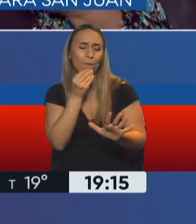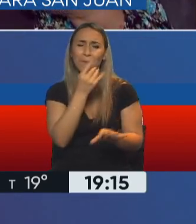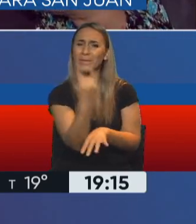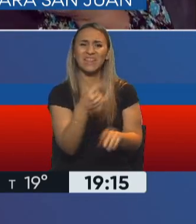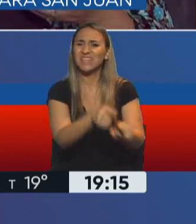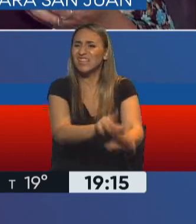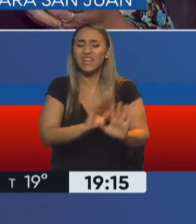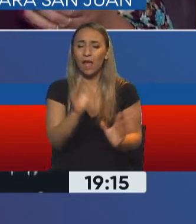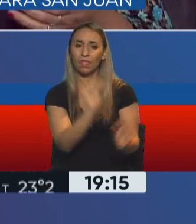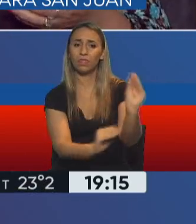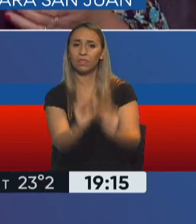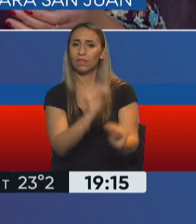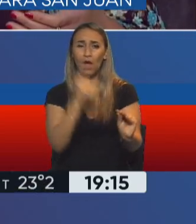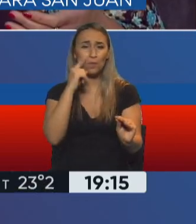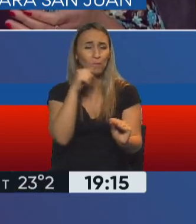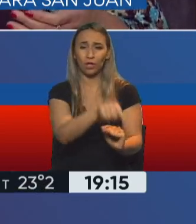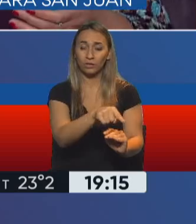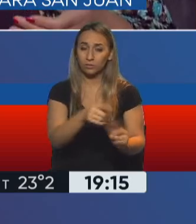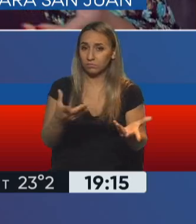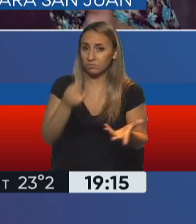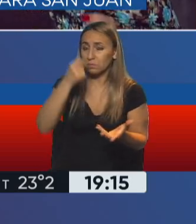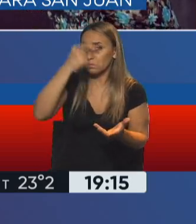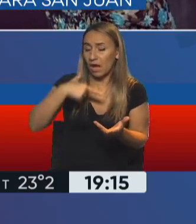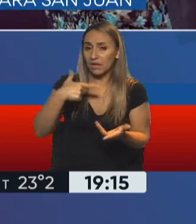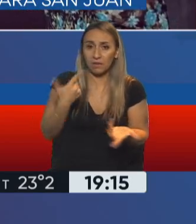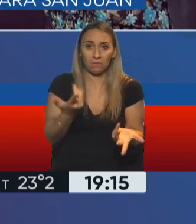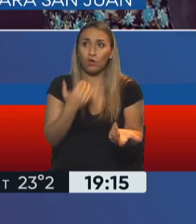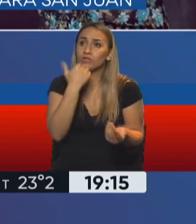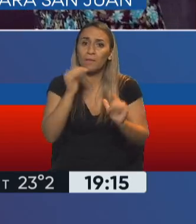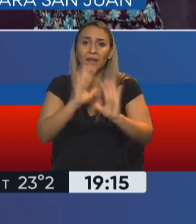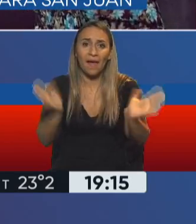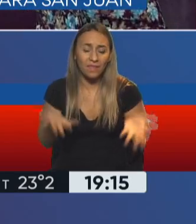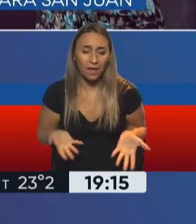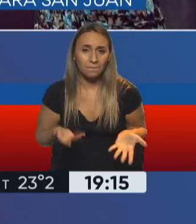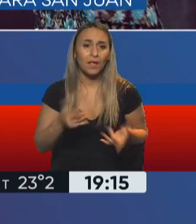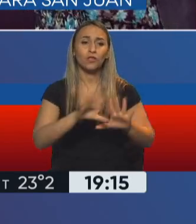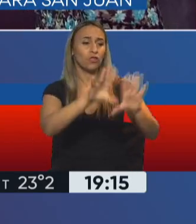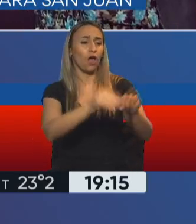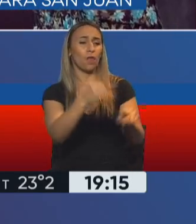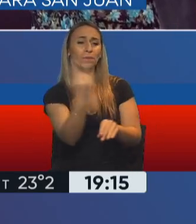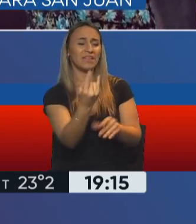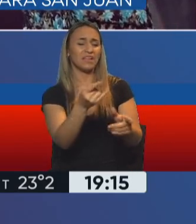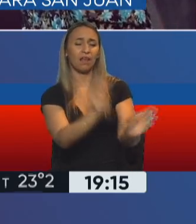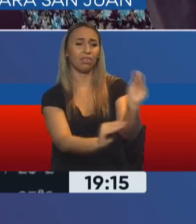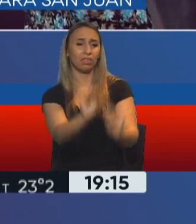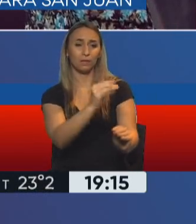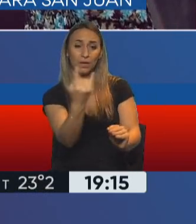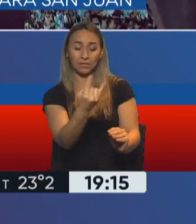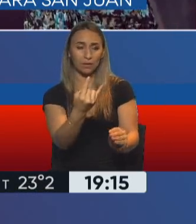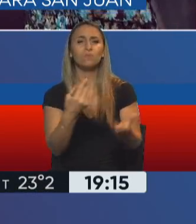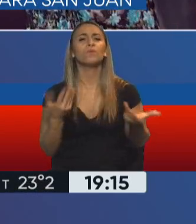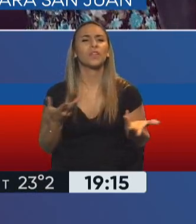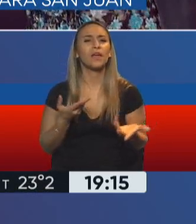no sabe nada, si no es espionaje, si esto es armado, ¿por qué pidió ser relevado del secreto? No iba a decir nada, no iba a comprometer